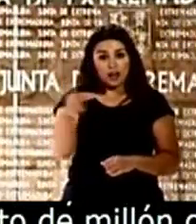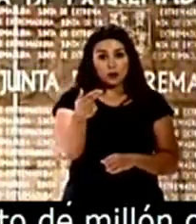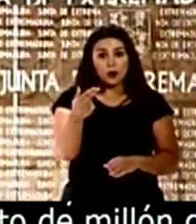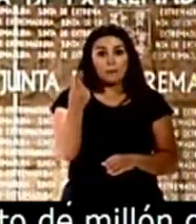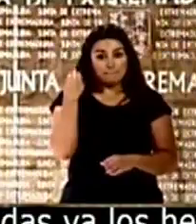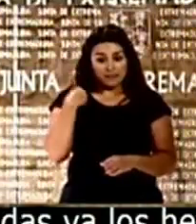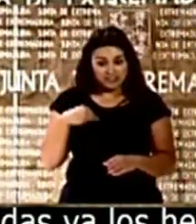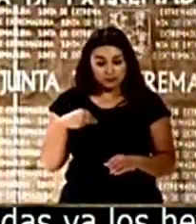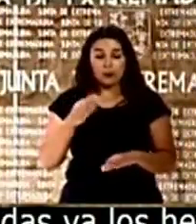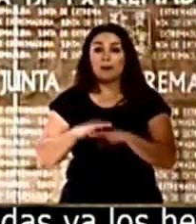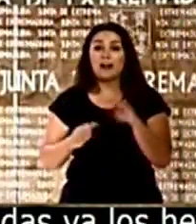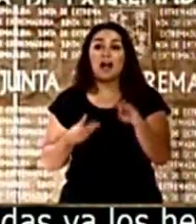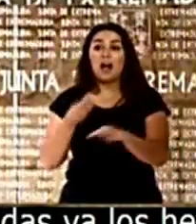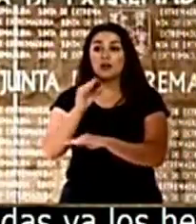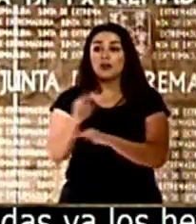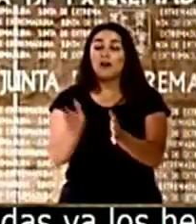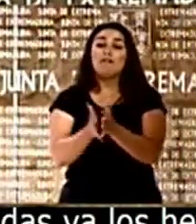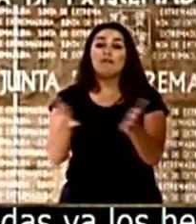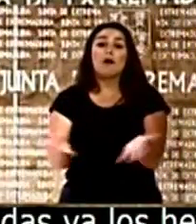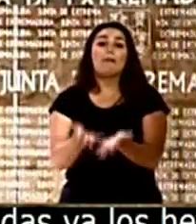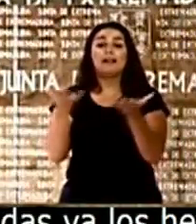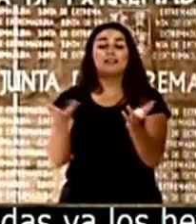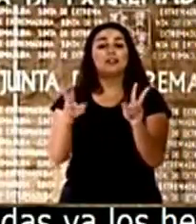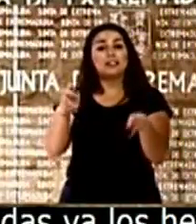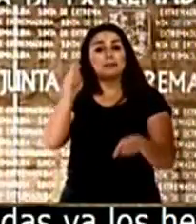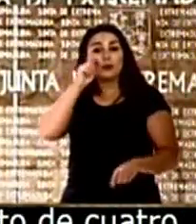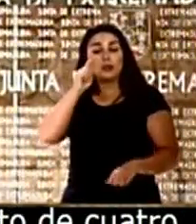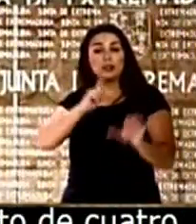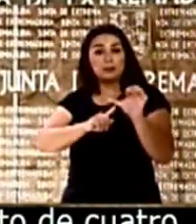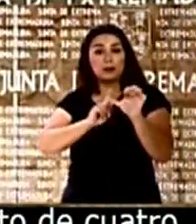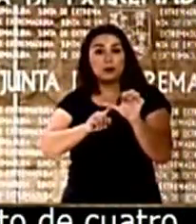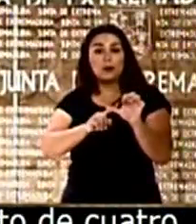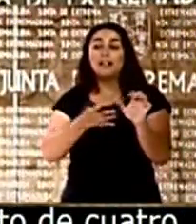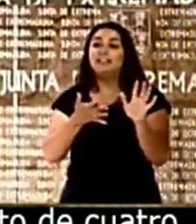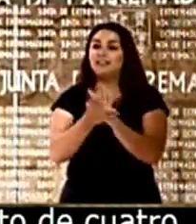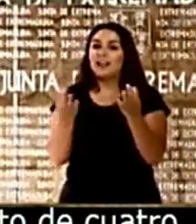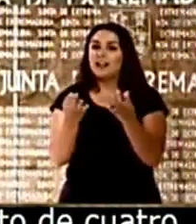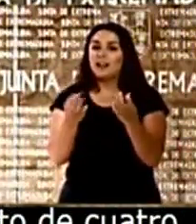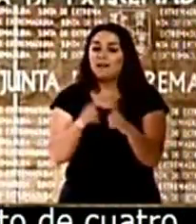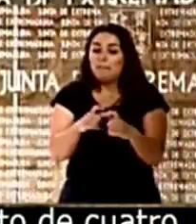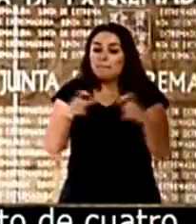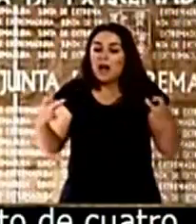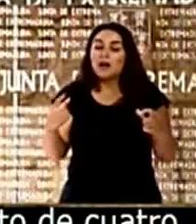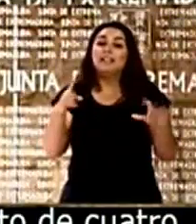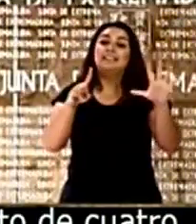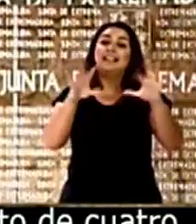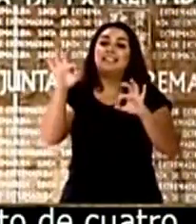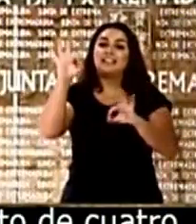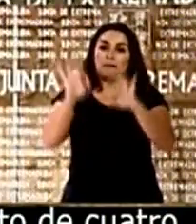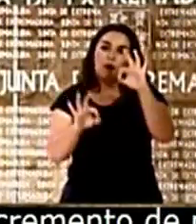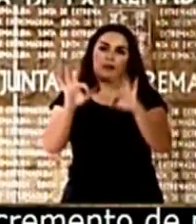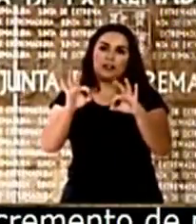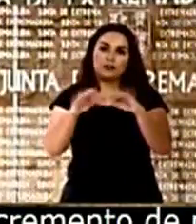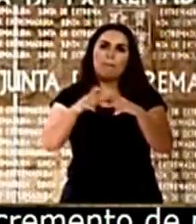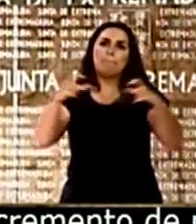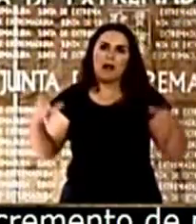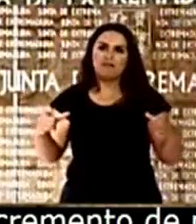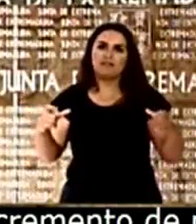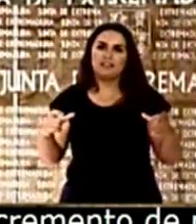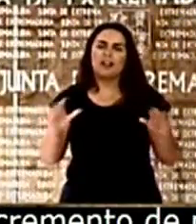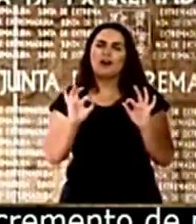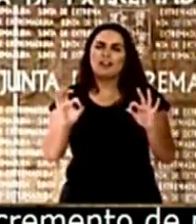convocatoria de las ayudas para el fomento de la calidad del sector turístico en Extremadura, suponen un incremento de más de un 60%, en concreto un